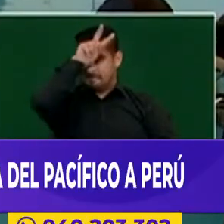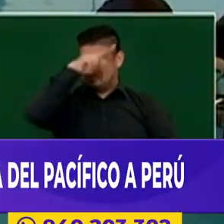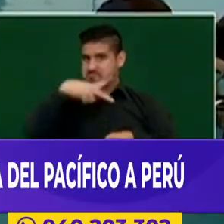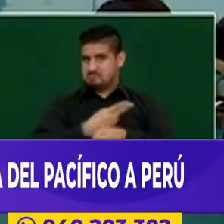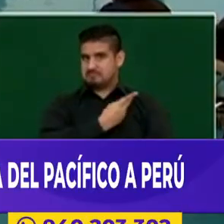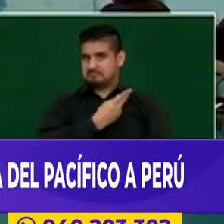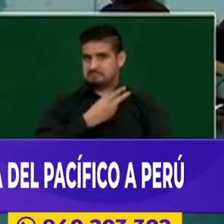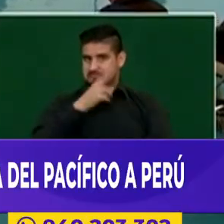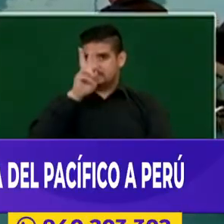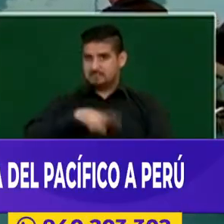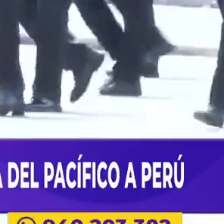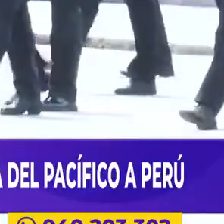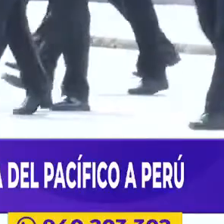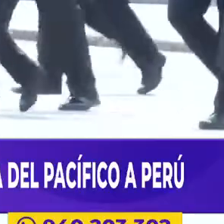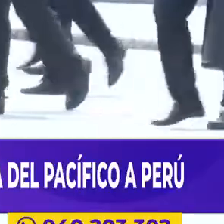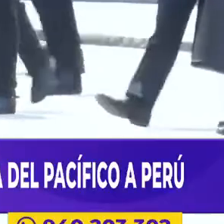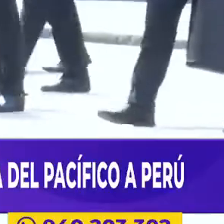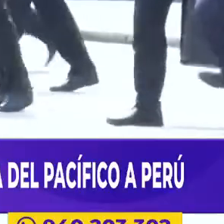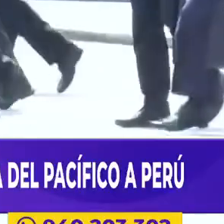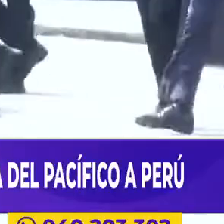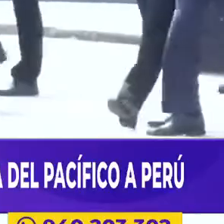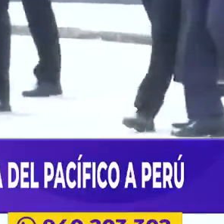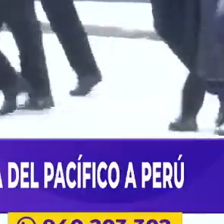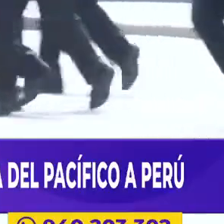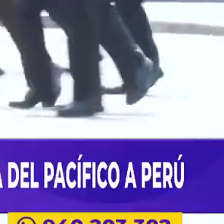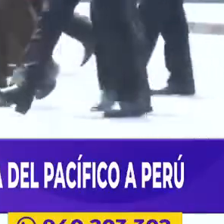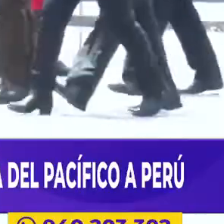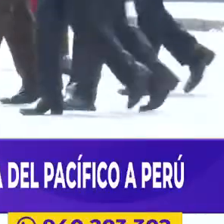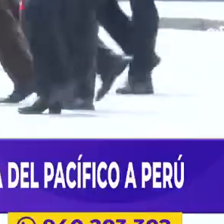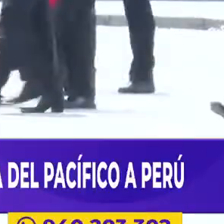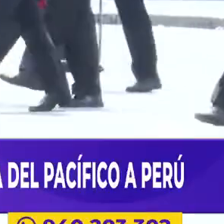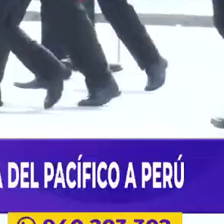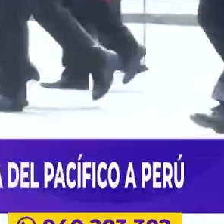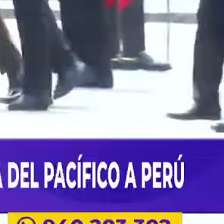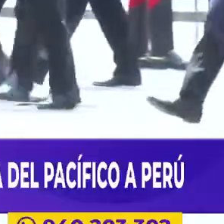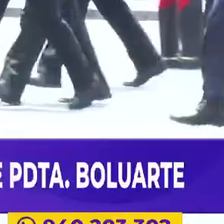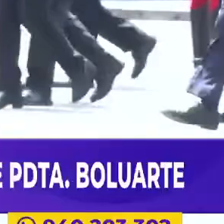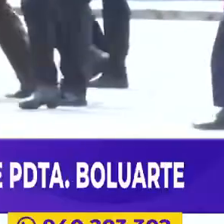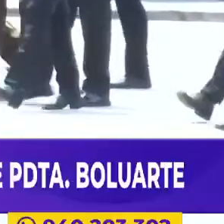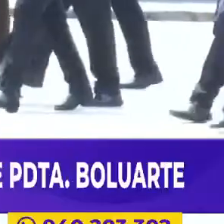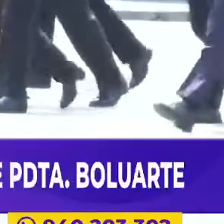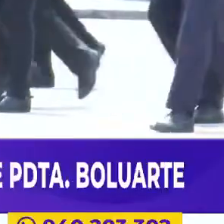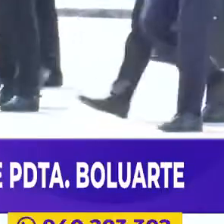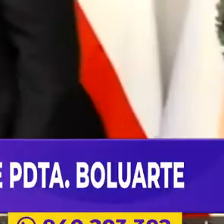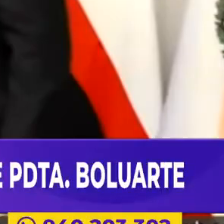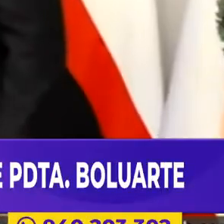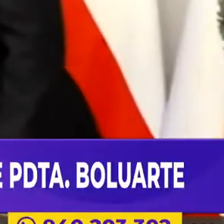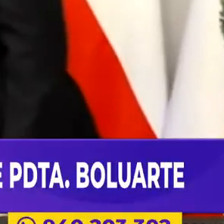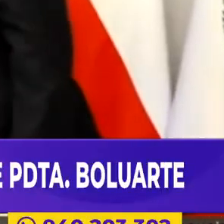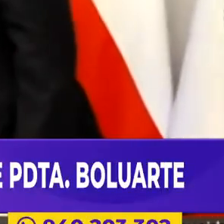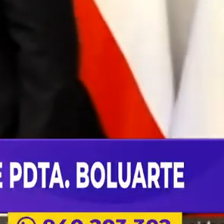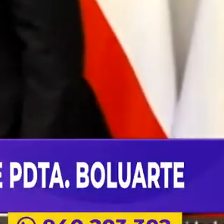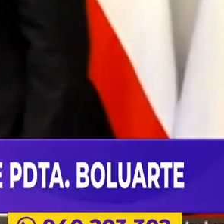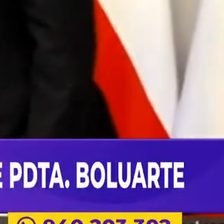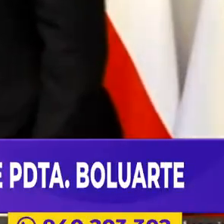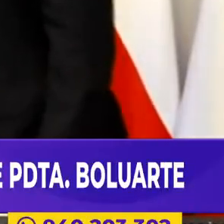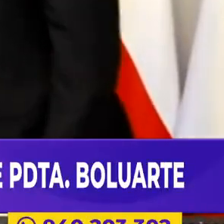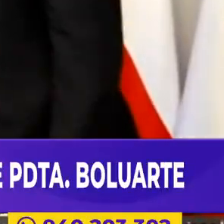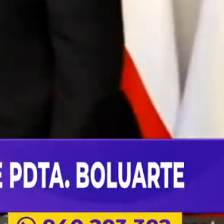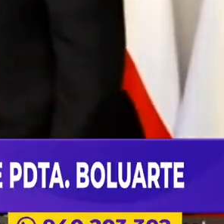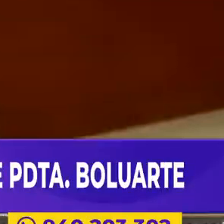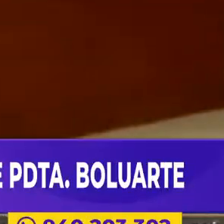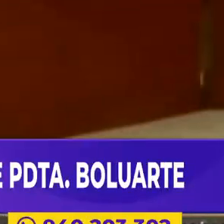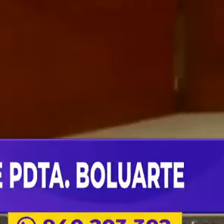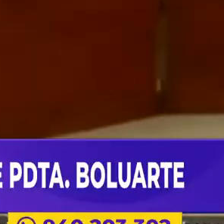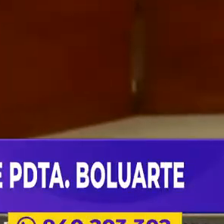López Obrador volvió a referirse al gobierno de Dina Boluarte. Puso en manos del Grupo de Río la polémica decisión de la